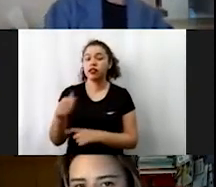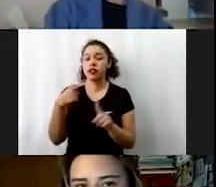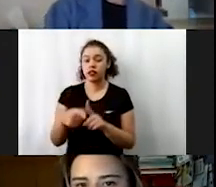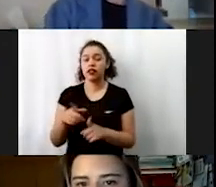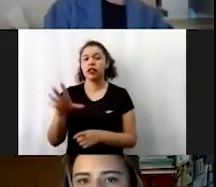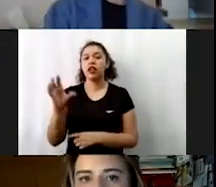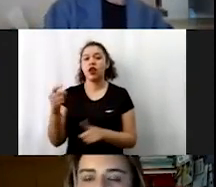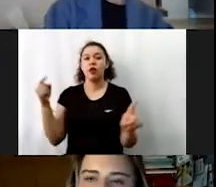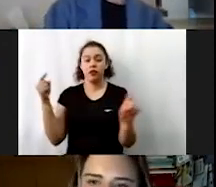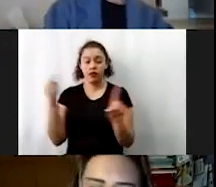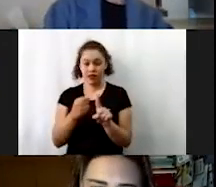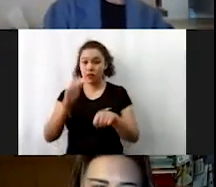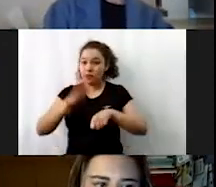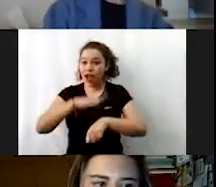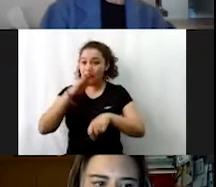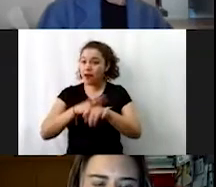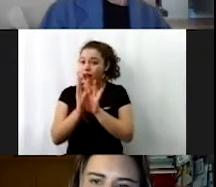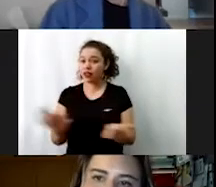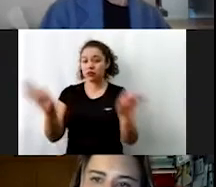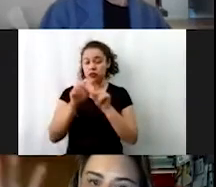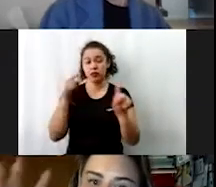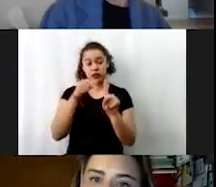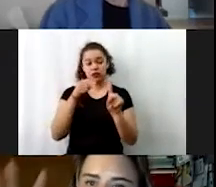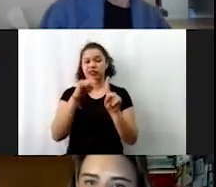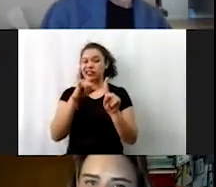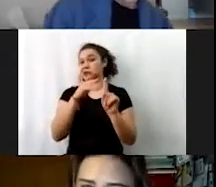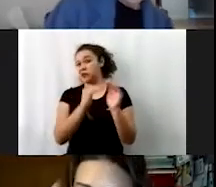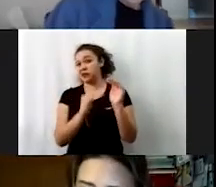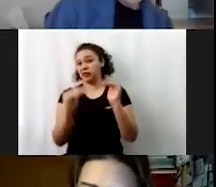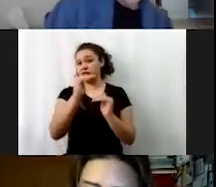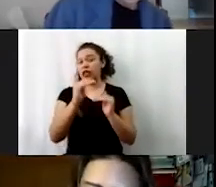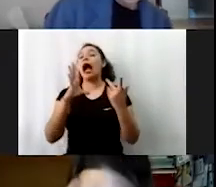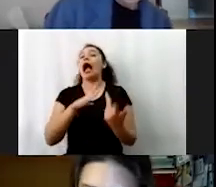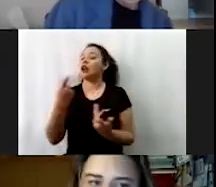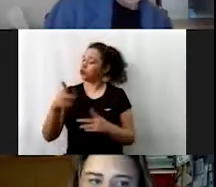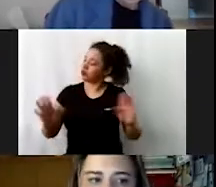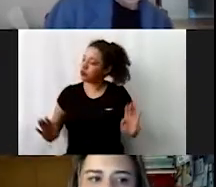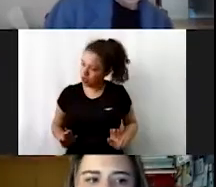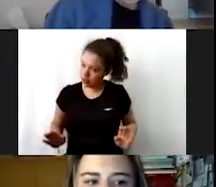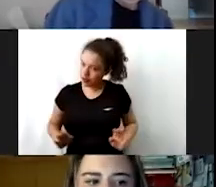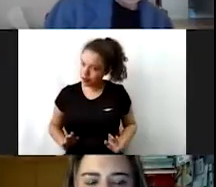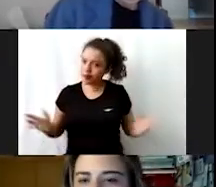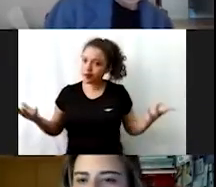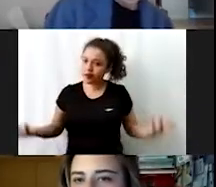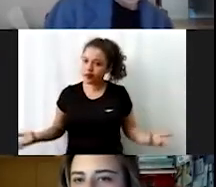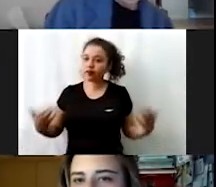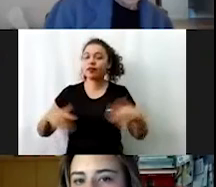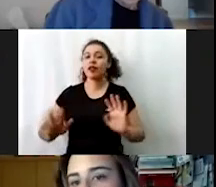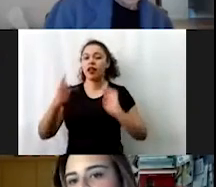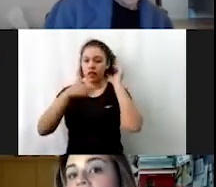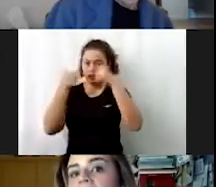los objetivos. Y como se los decía en la sesión pasada, tiene ciertas características que ahorita las vamos a revisar otra vez, que